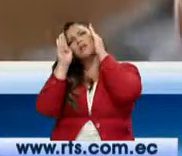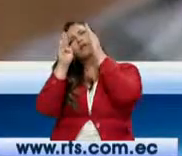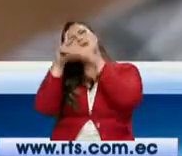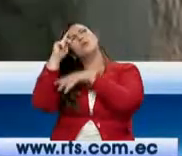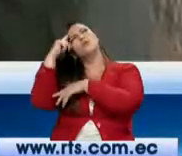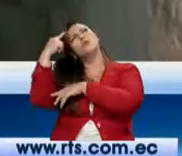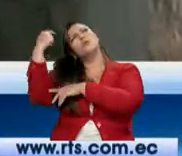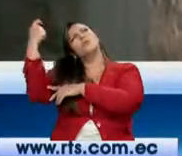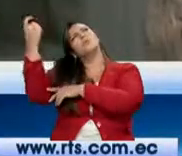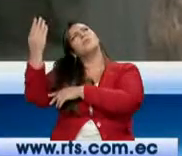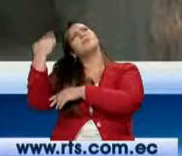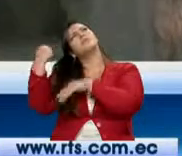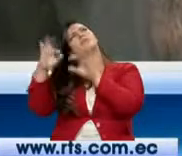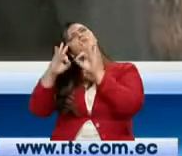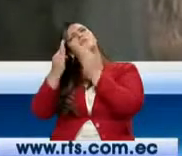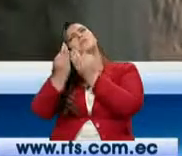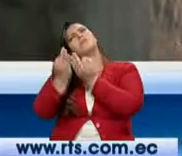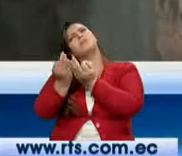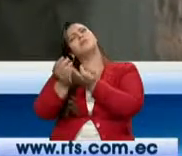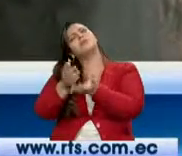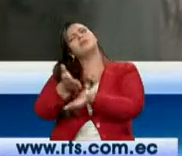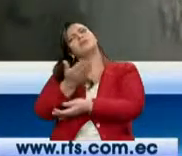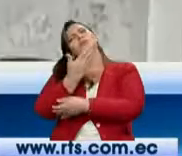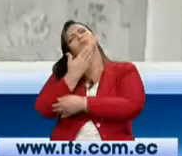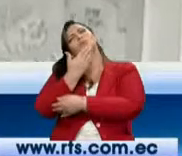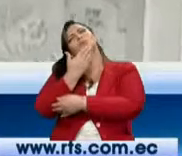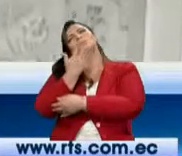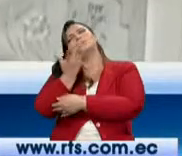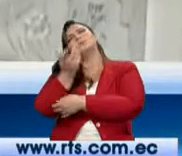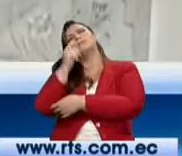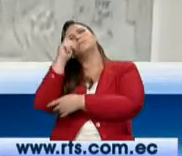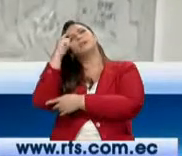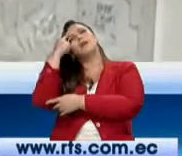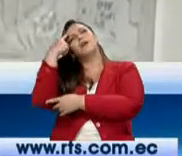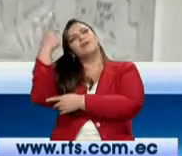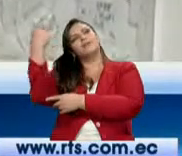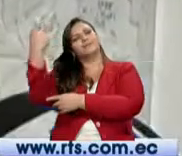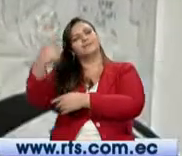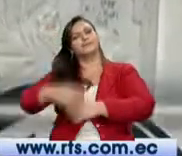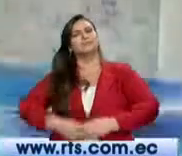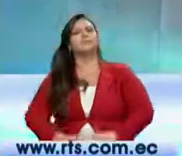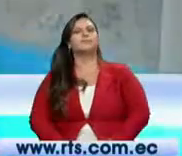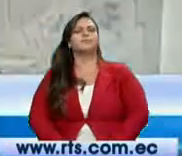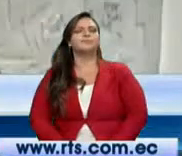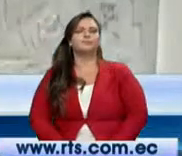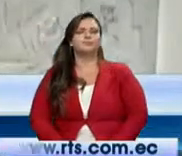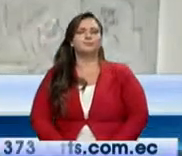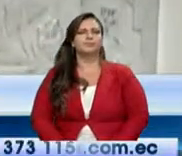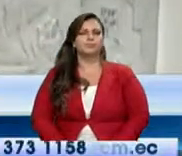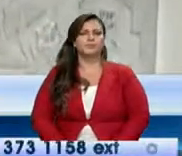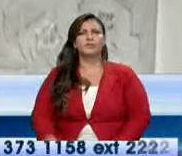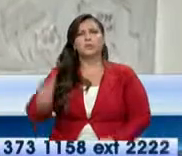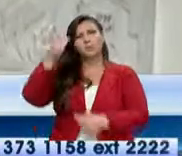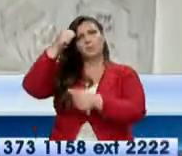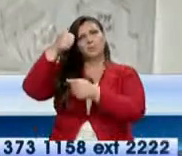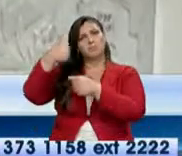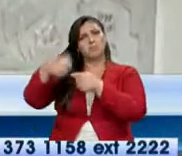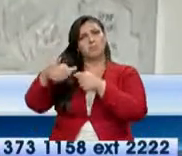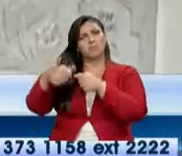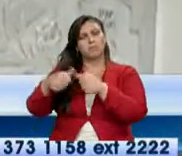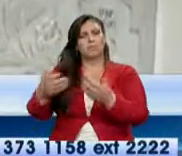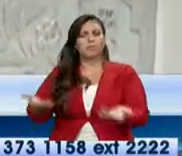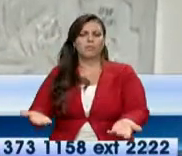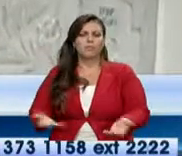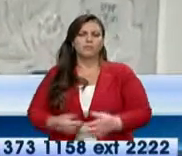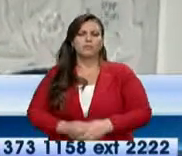de aquellos momentos que compartieron con el difunto. No necesariamente por el hecho de la época de los difuntos, sino que creo que cuando uno